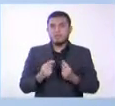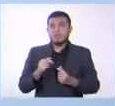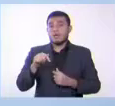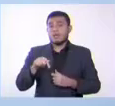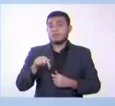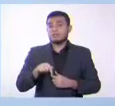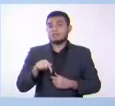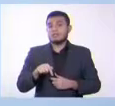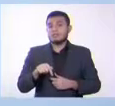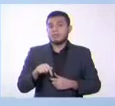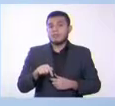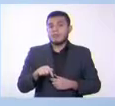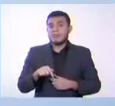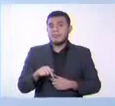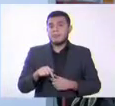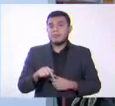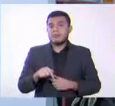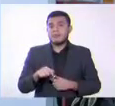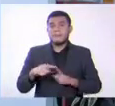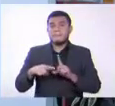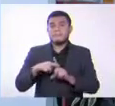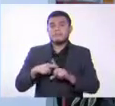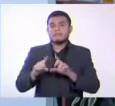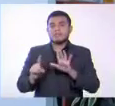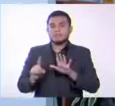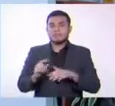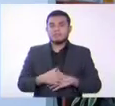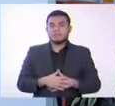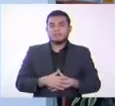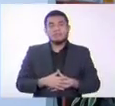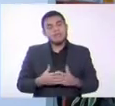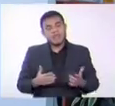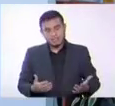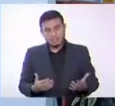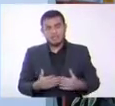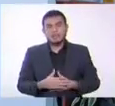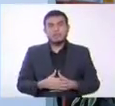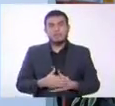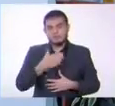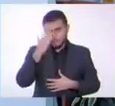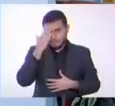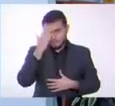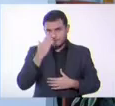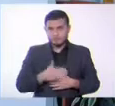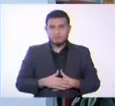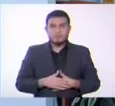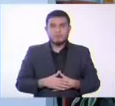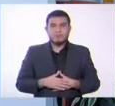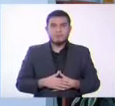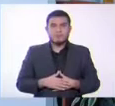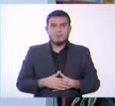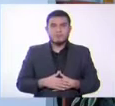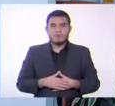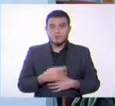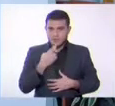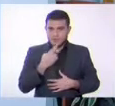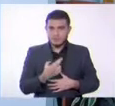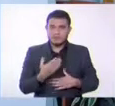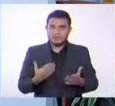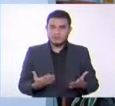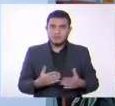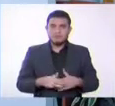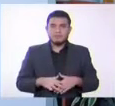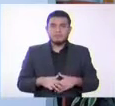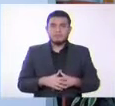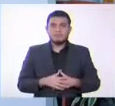es de +6. Y así hemos determinado el estado de oxidación desconocido de